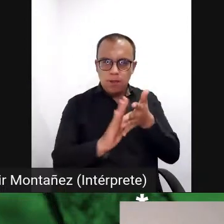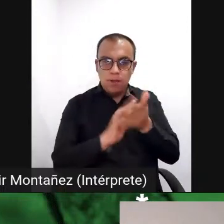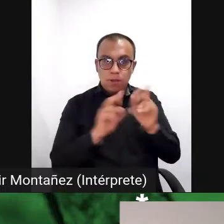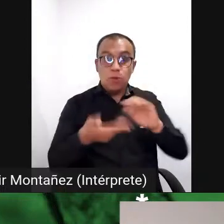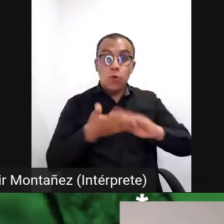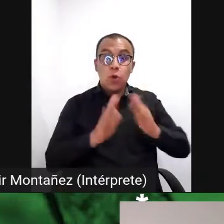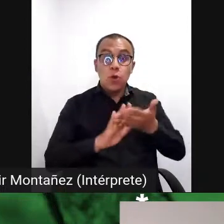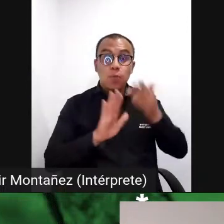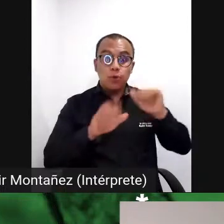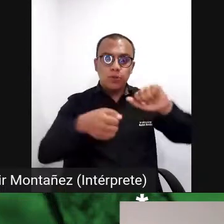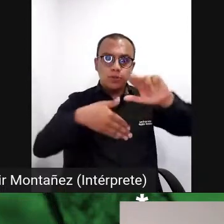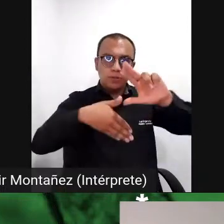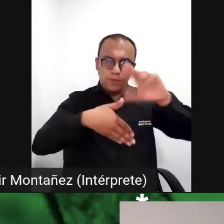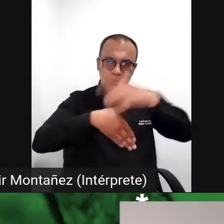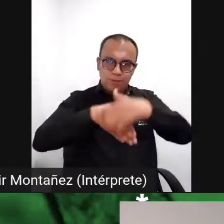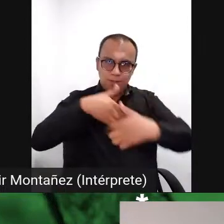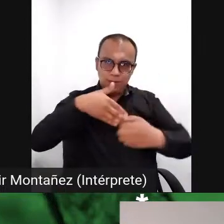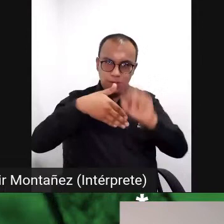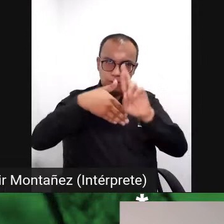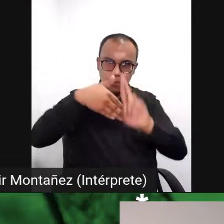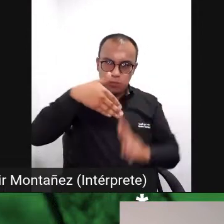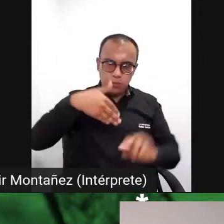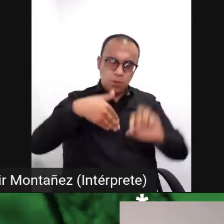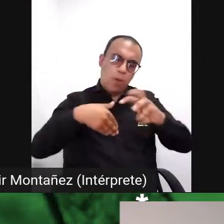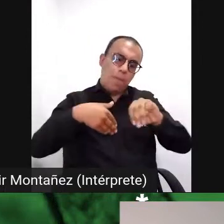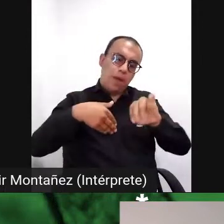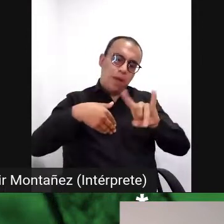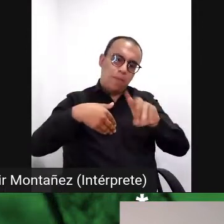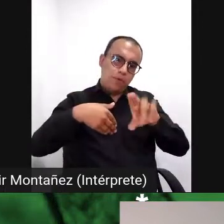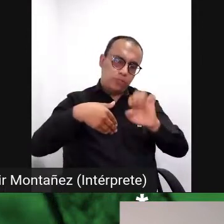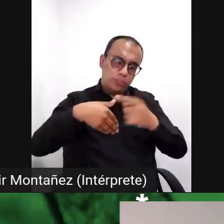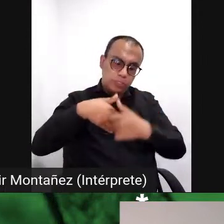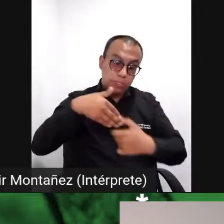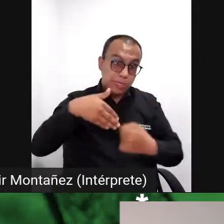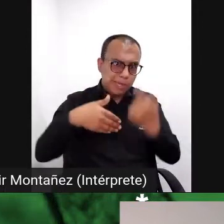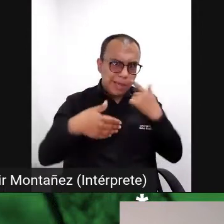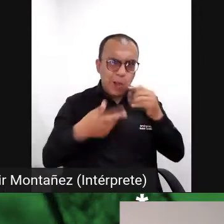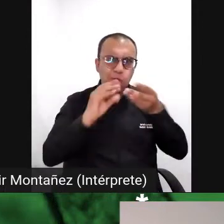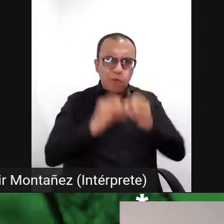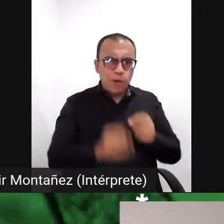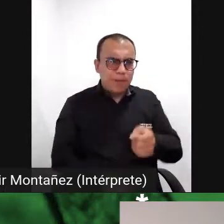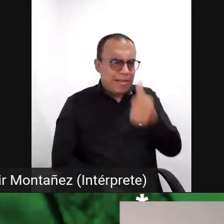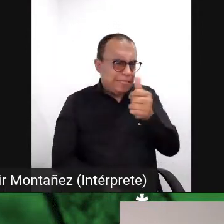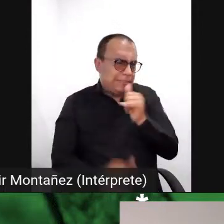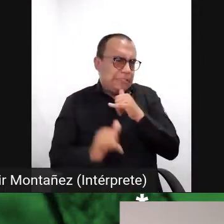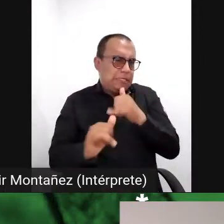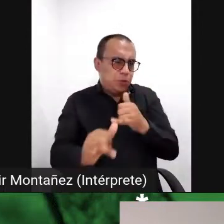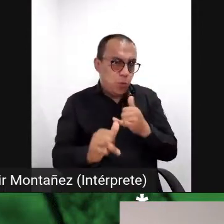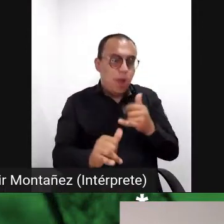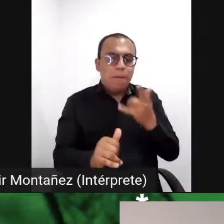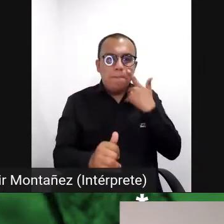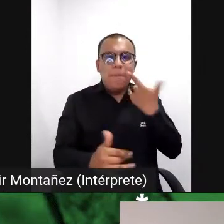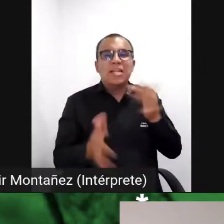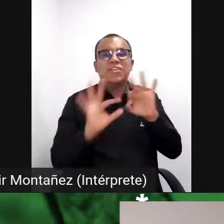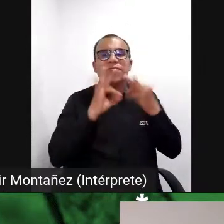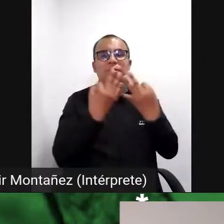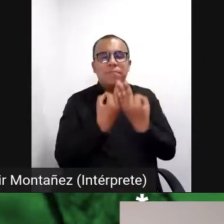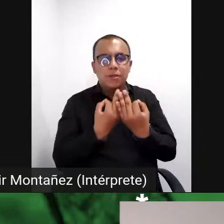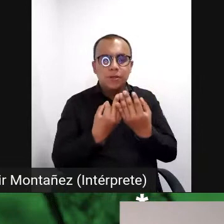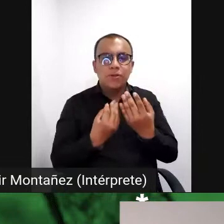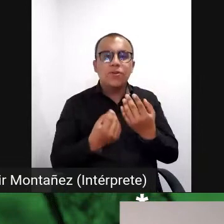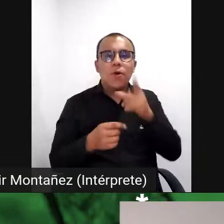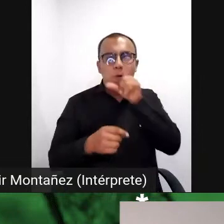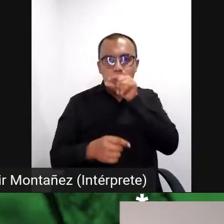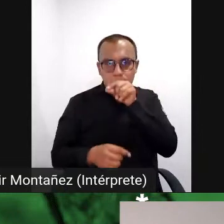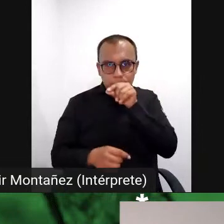sur del continente, de los mapuches. Es otra especie similar, seguramente un pariente del chamón bogotano, de otra ave